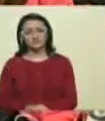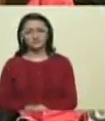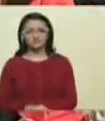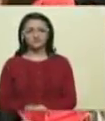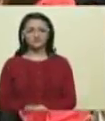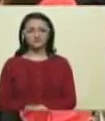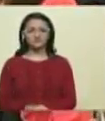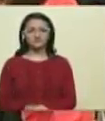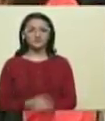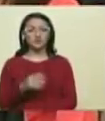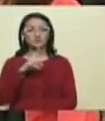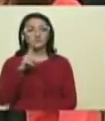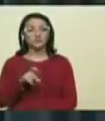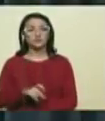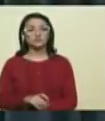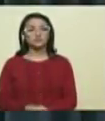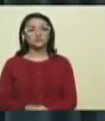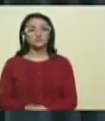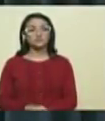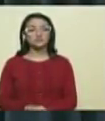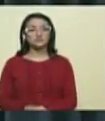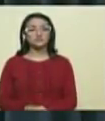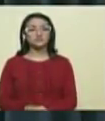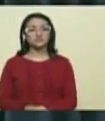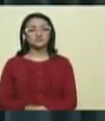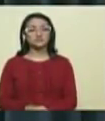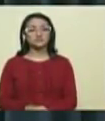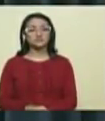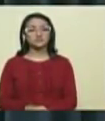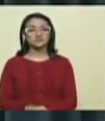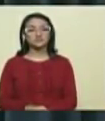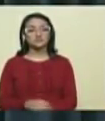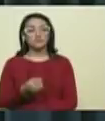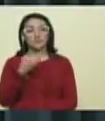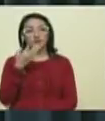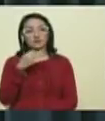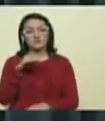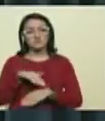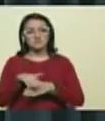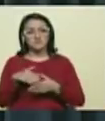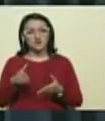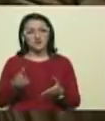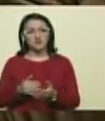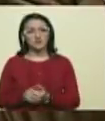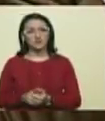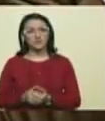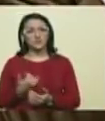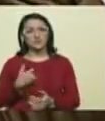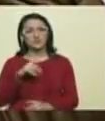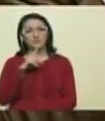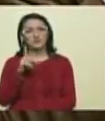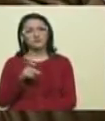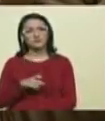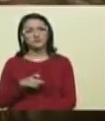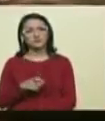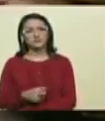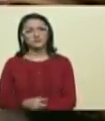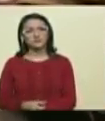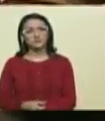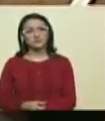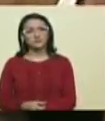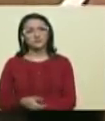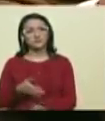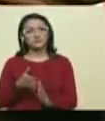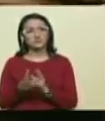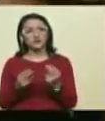Siguiente pregunta, Rusia Today, Erika. Buenas tardes, ministro. Mire, quería consultarle sobre el rol de